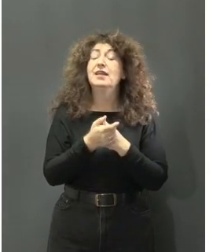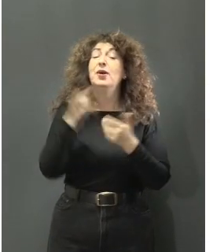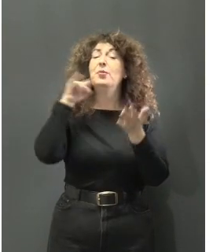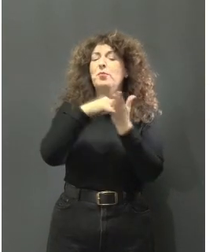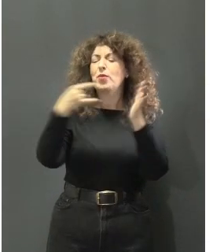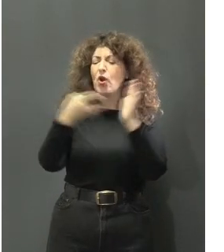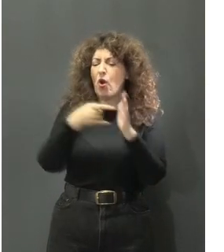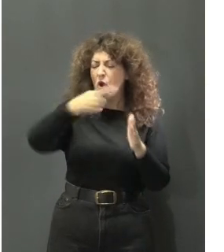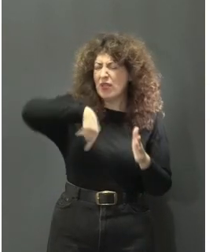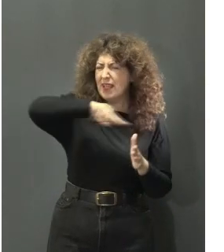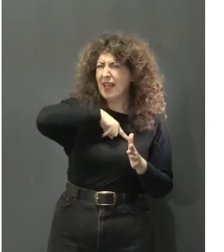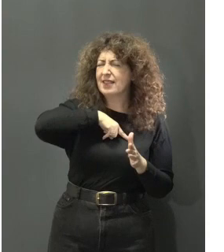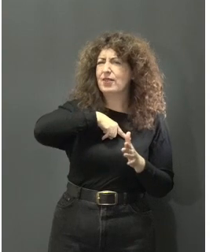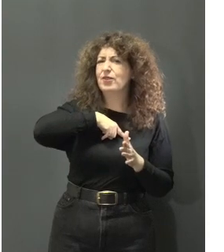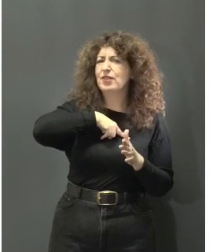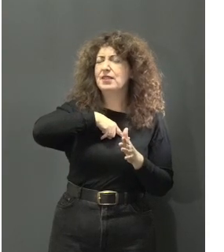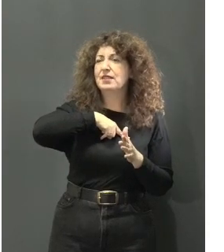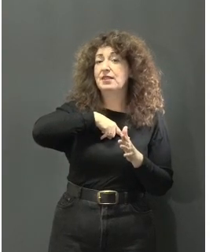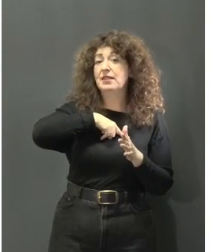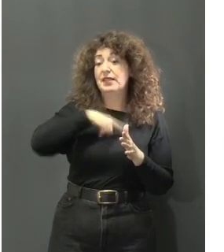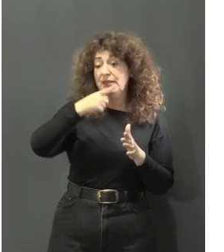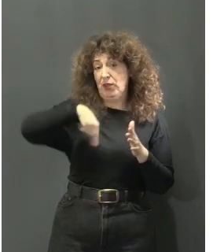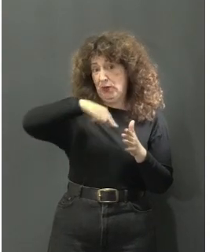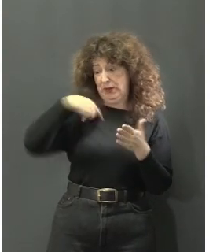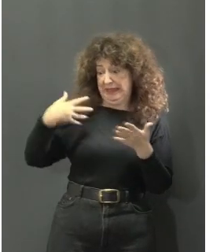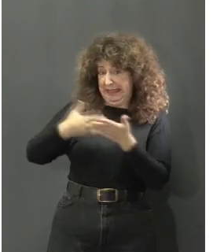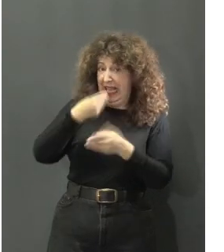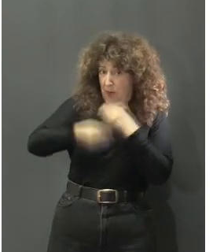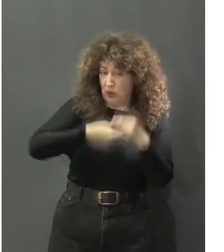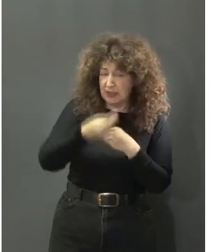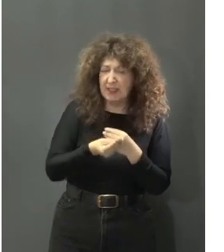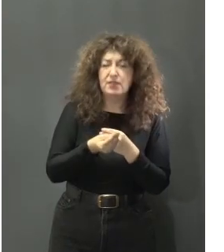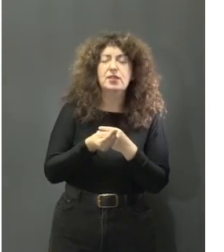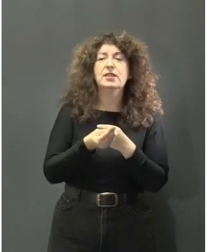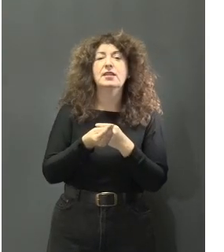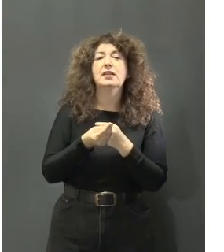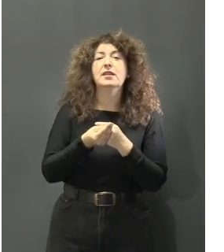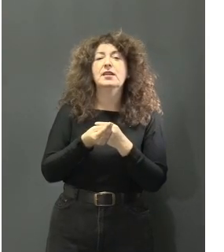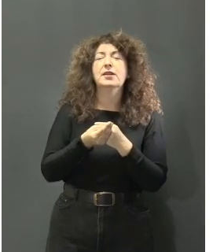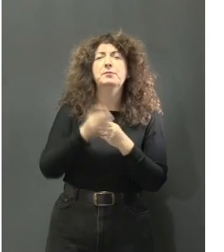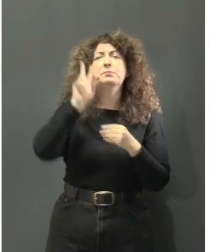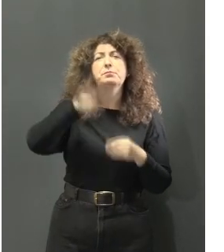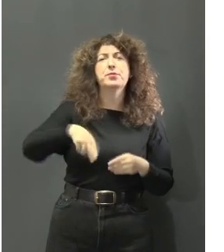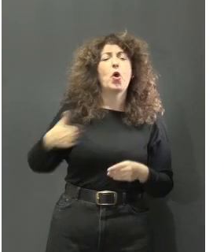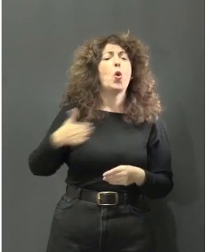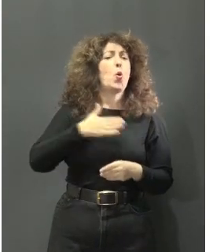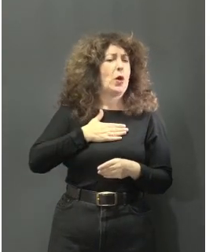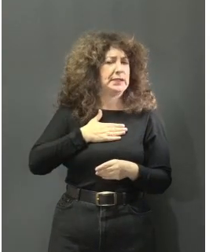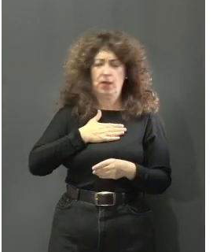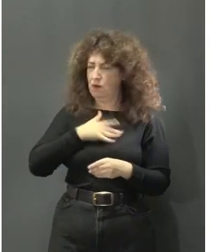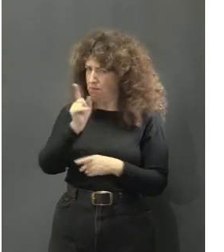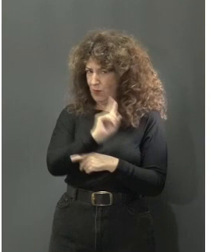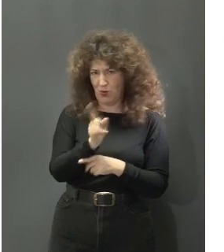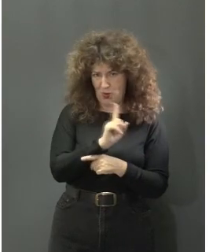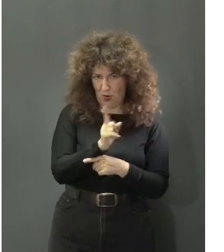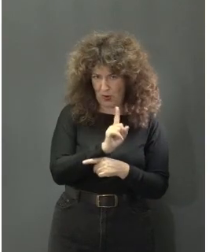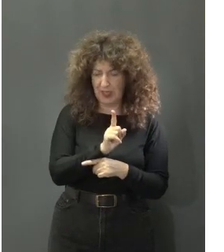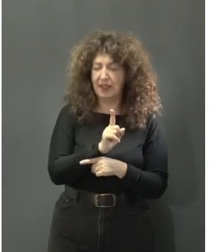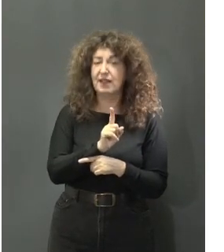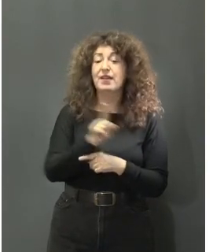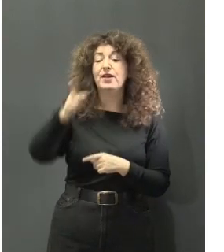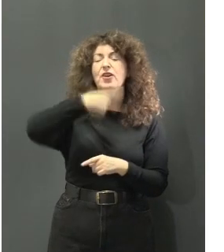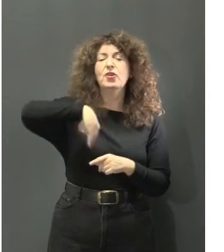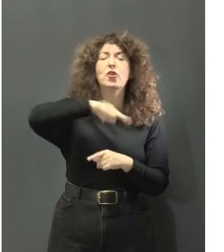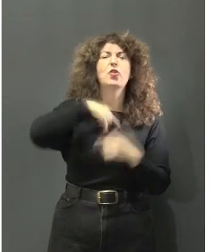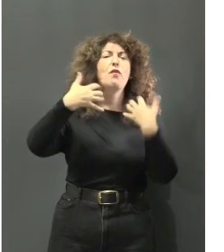tenemos, el que hemos hecho, no es exactamente nuestro. Tiene que ver, nosotros aquí